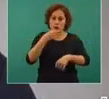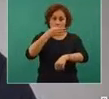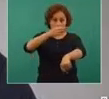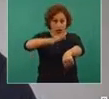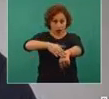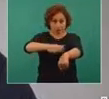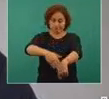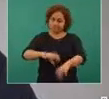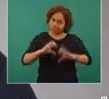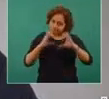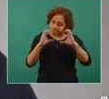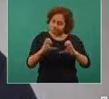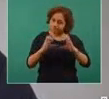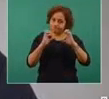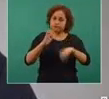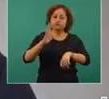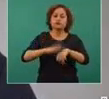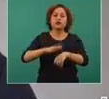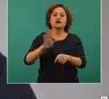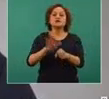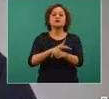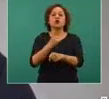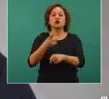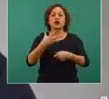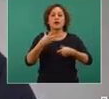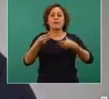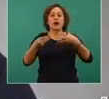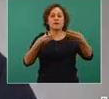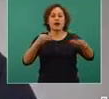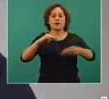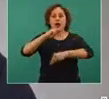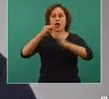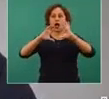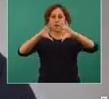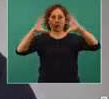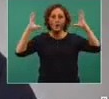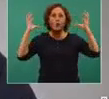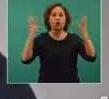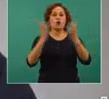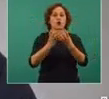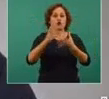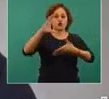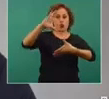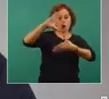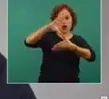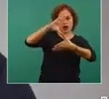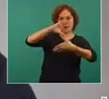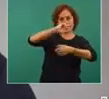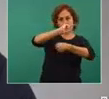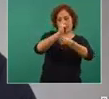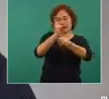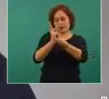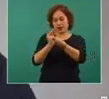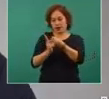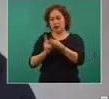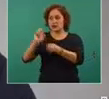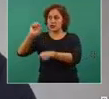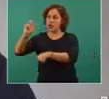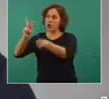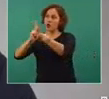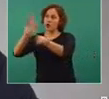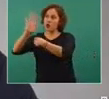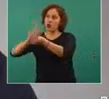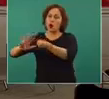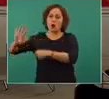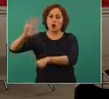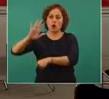en función de que la pandemia a nivel mundial y para la región de las Américas y también para Europa puede estar